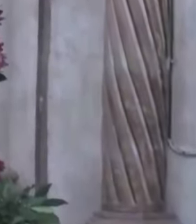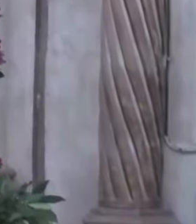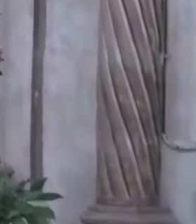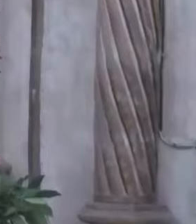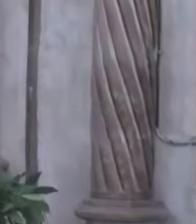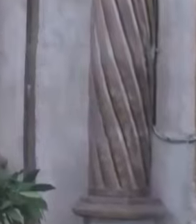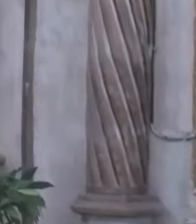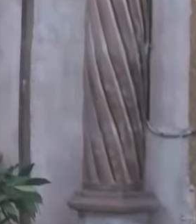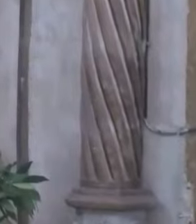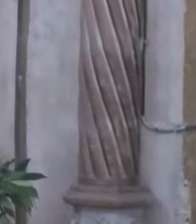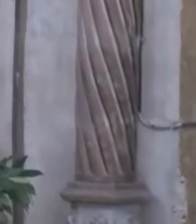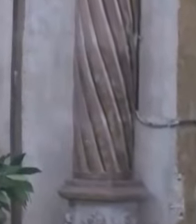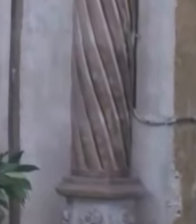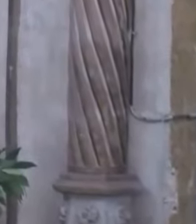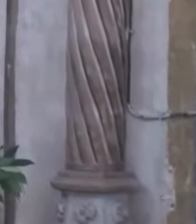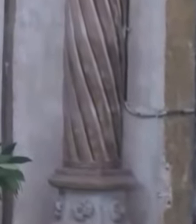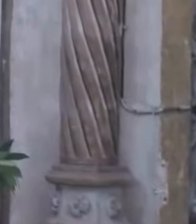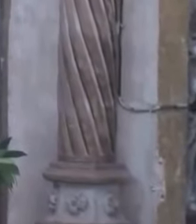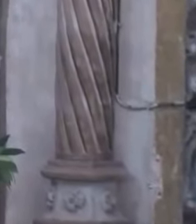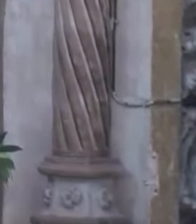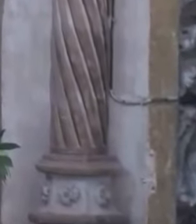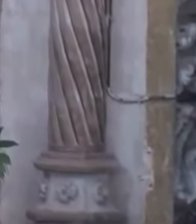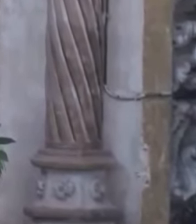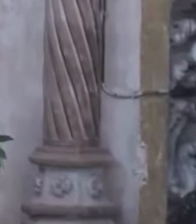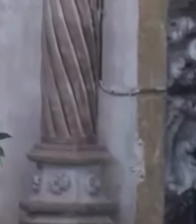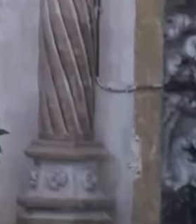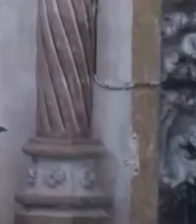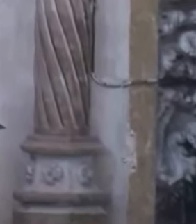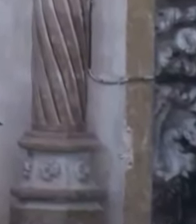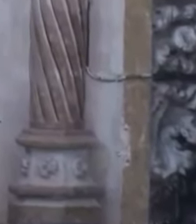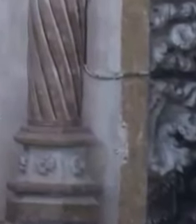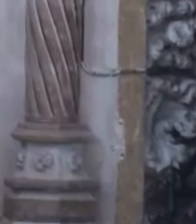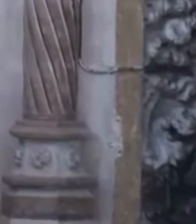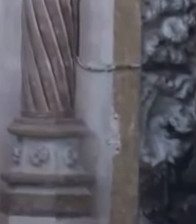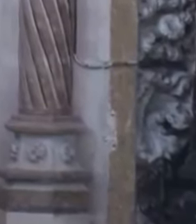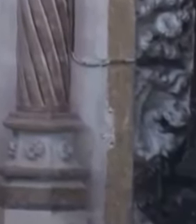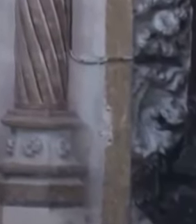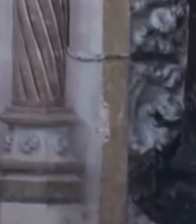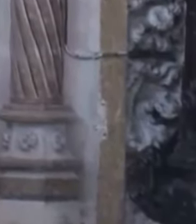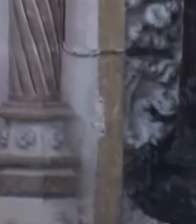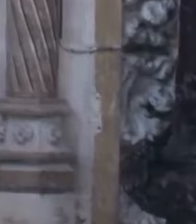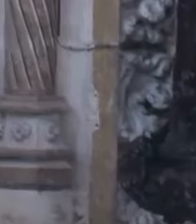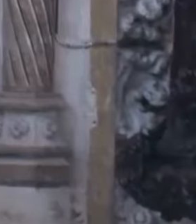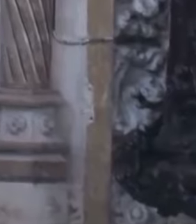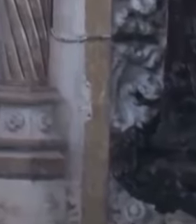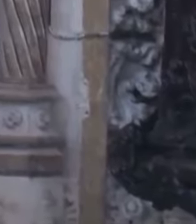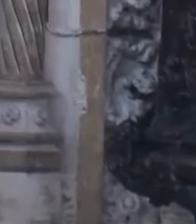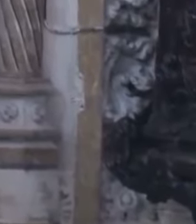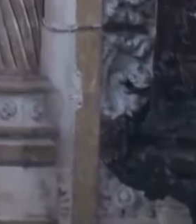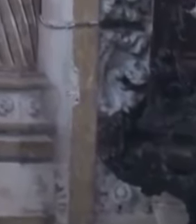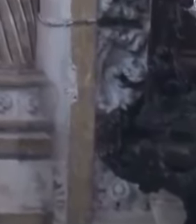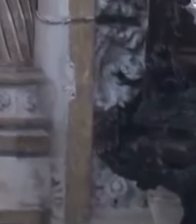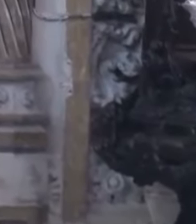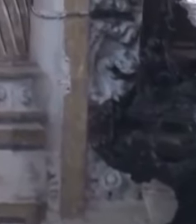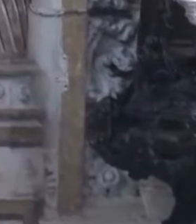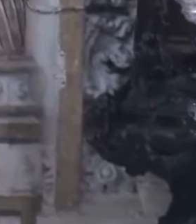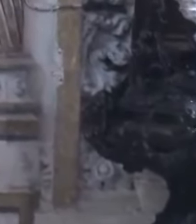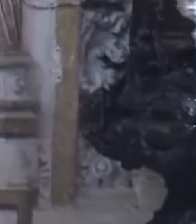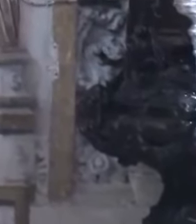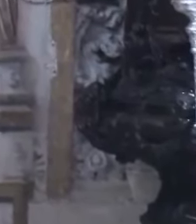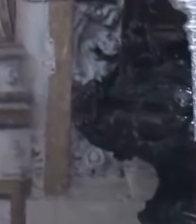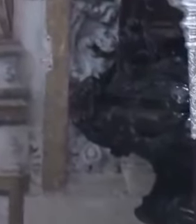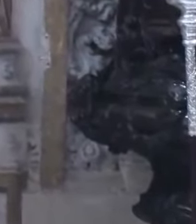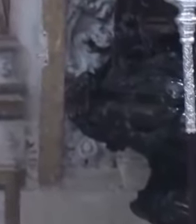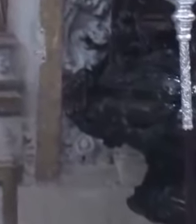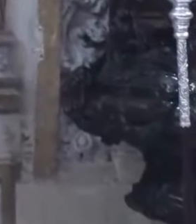cosas en este domingo 1o tercero no 3im tercero del tiempo